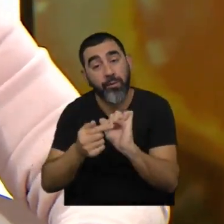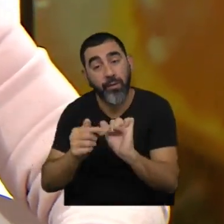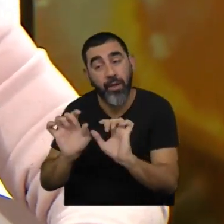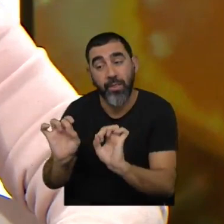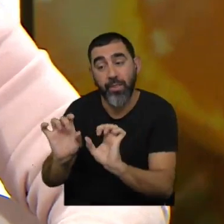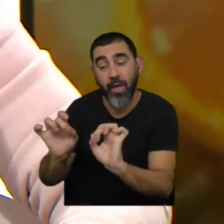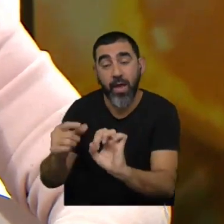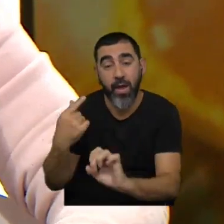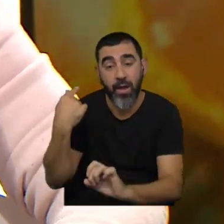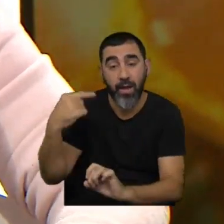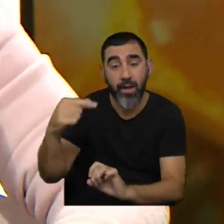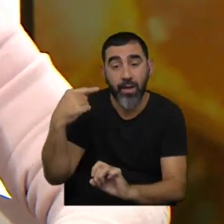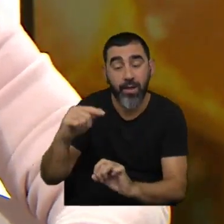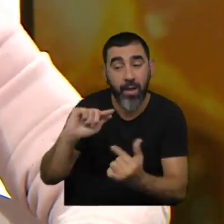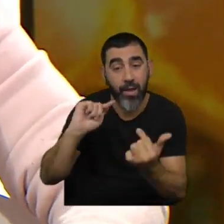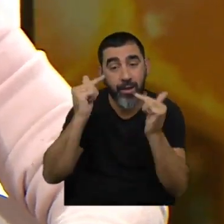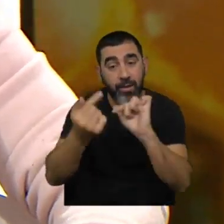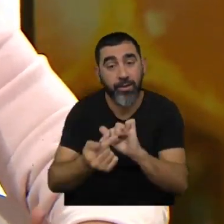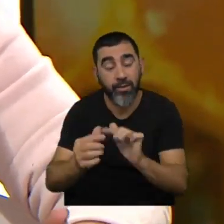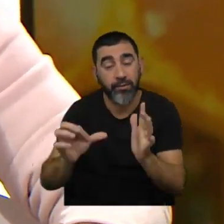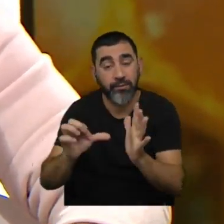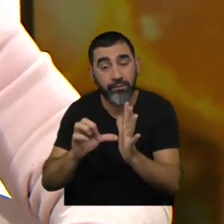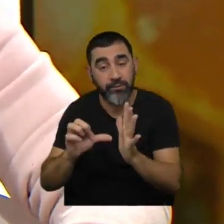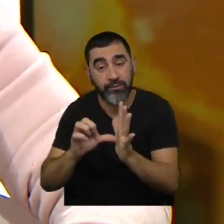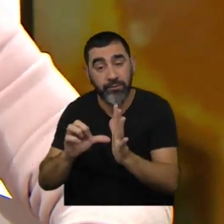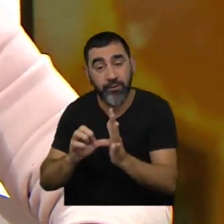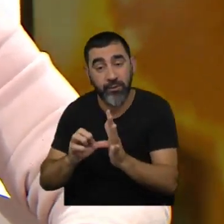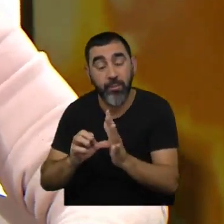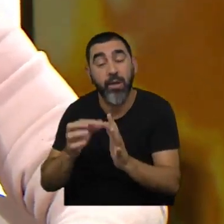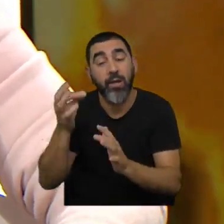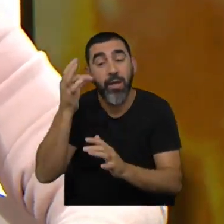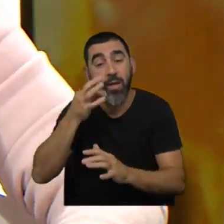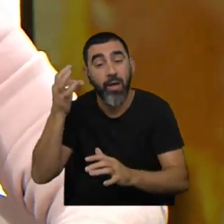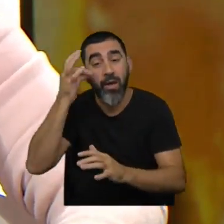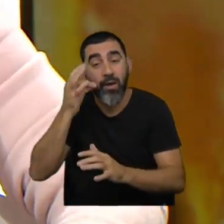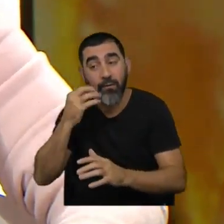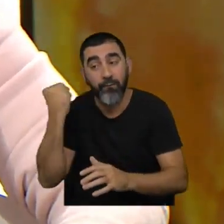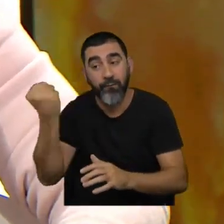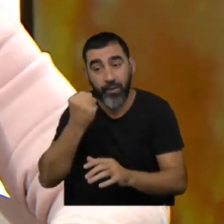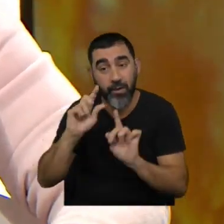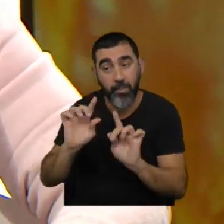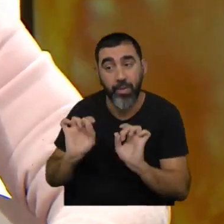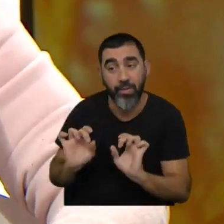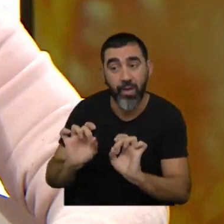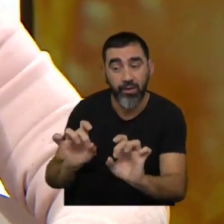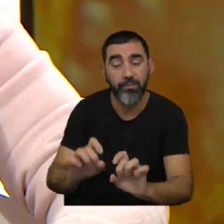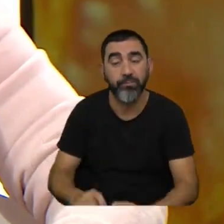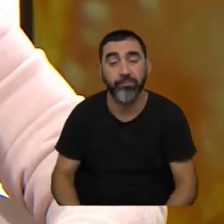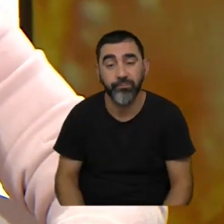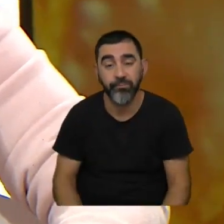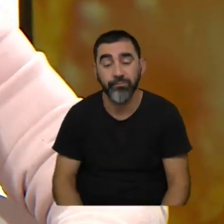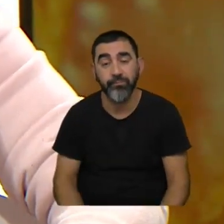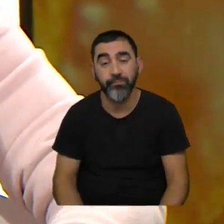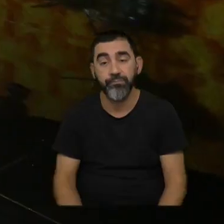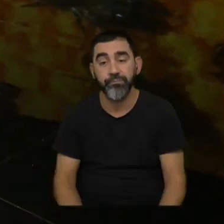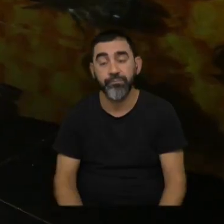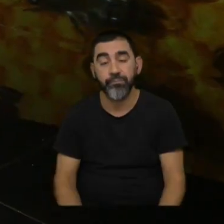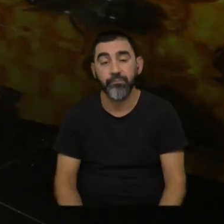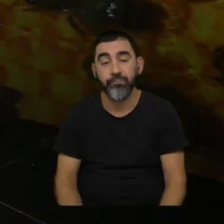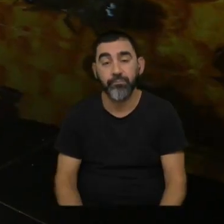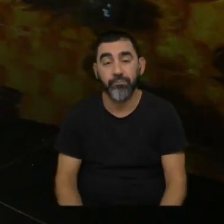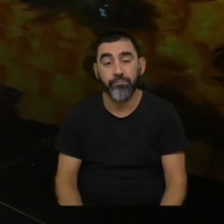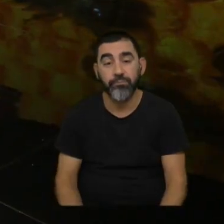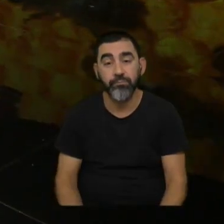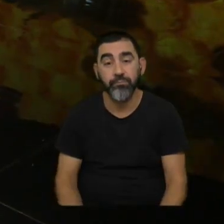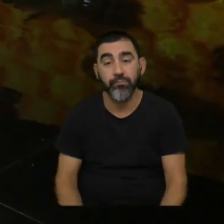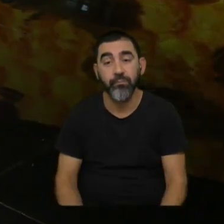afectar negativamente a estos ecosistemas y a estos polinizadores que son tan importantes. Creo que lo que hay que hacer en ese sentido